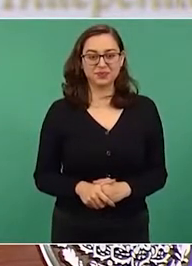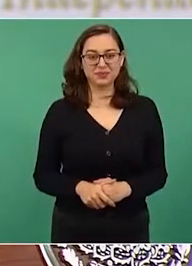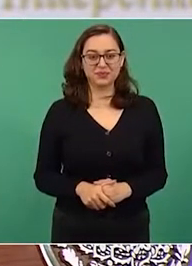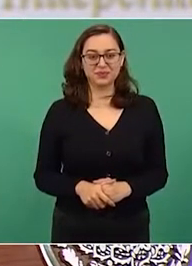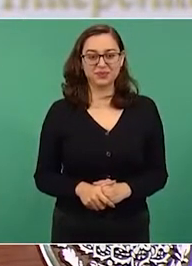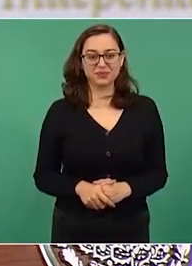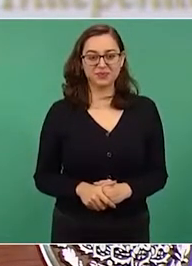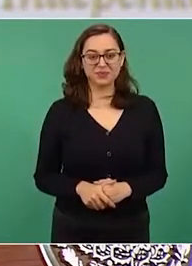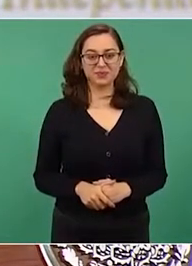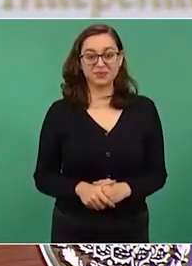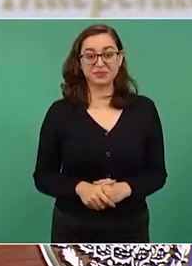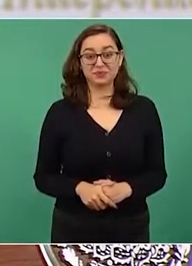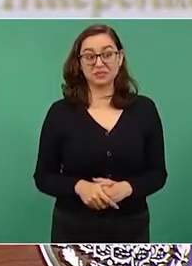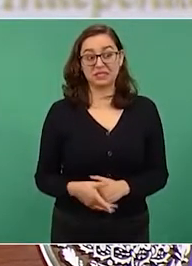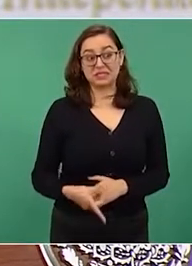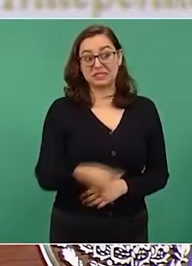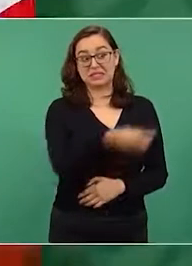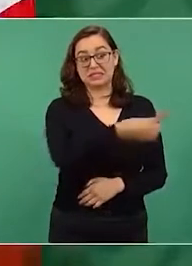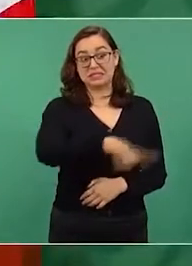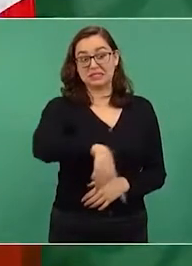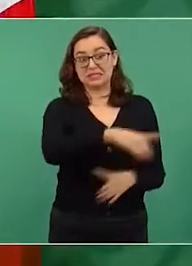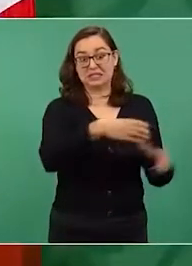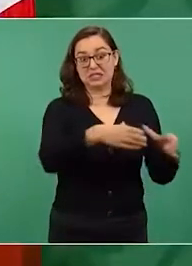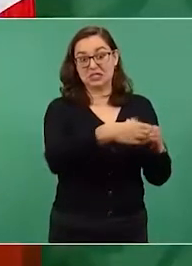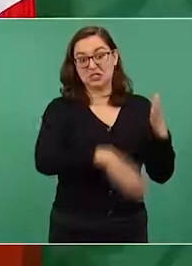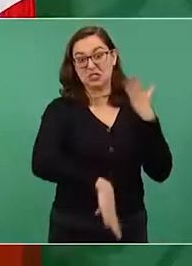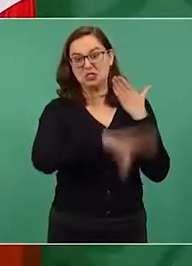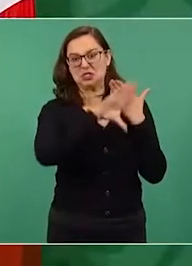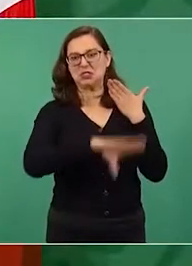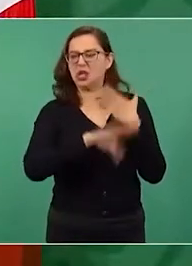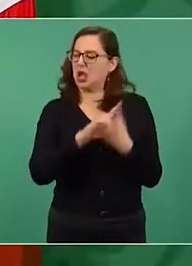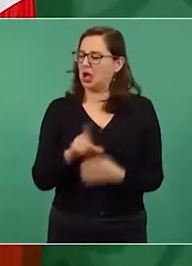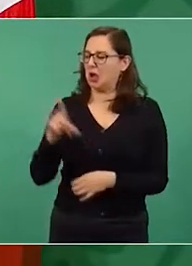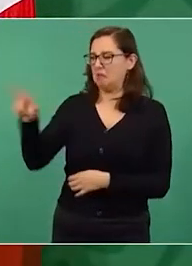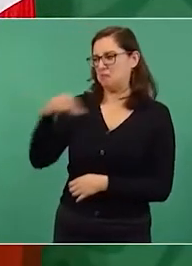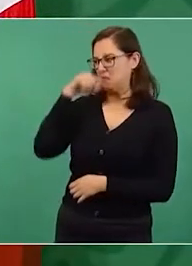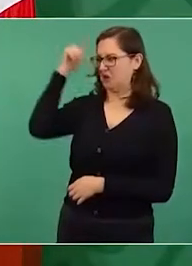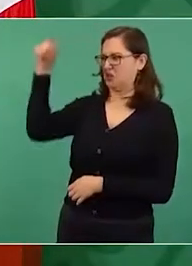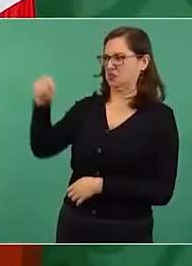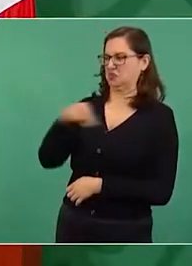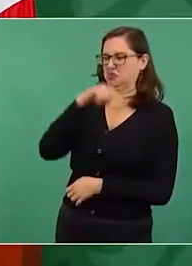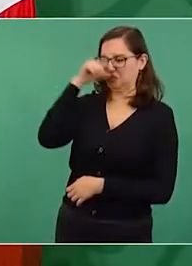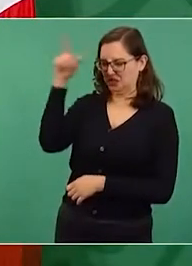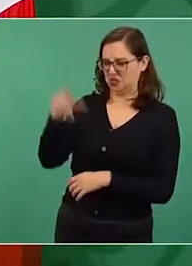van a decir nuestros adversarios, es un ególatra.